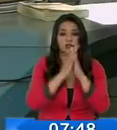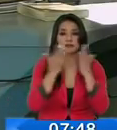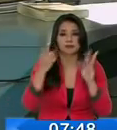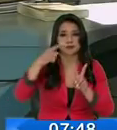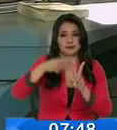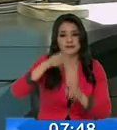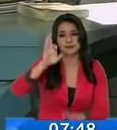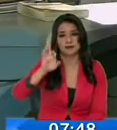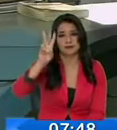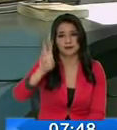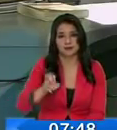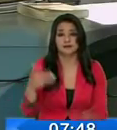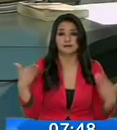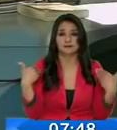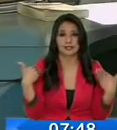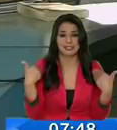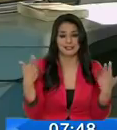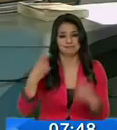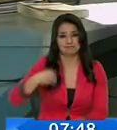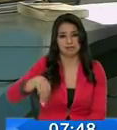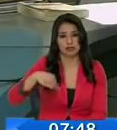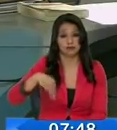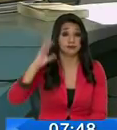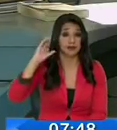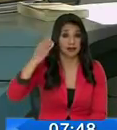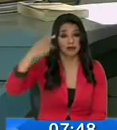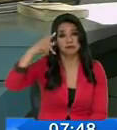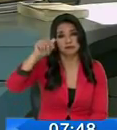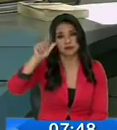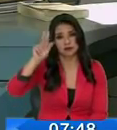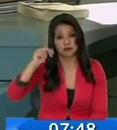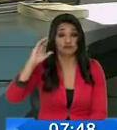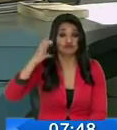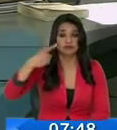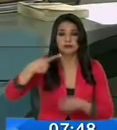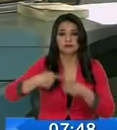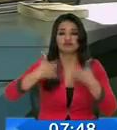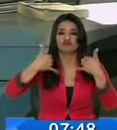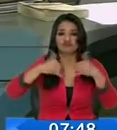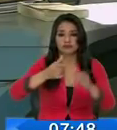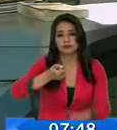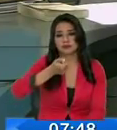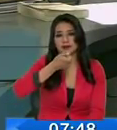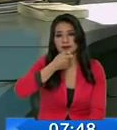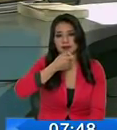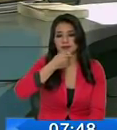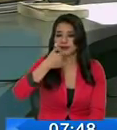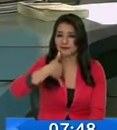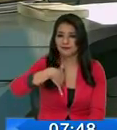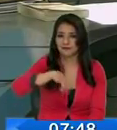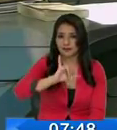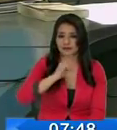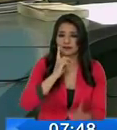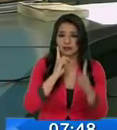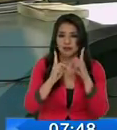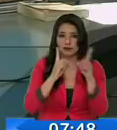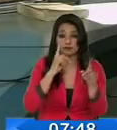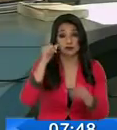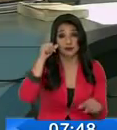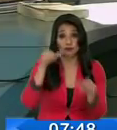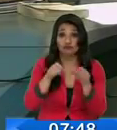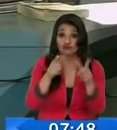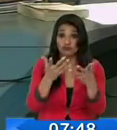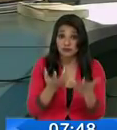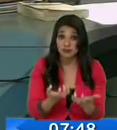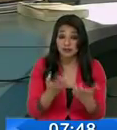Televicentro. Un feliz miércoles en las radios Platinum FM y en Radio Quito. Vamos a continuar este diálogo. Y recuerden, quienes